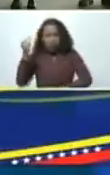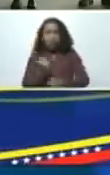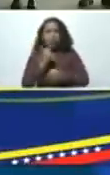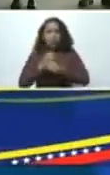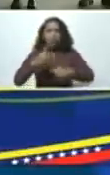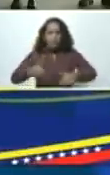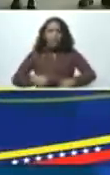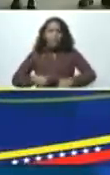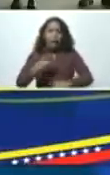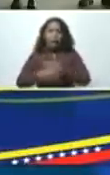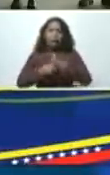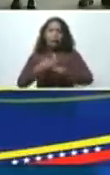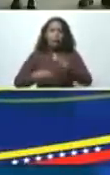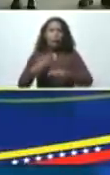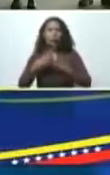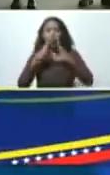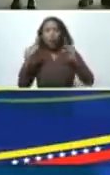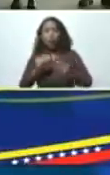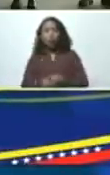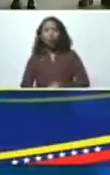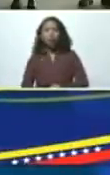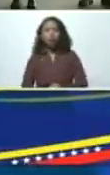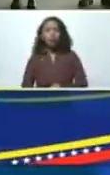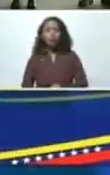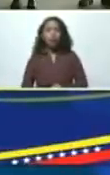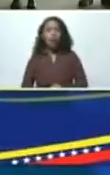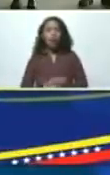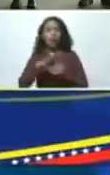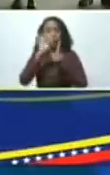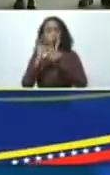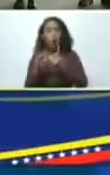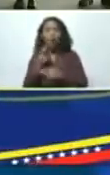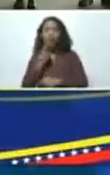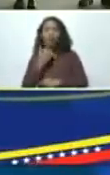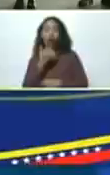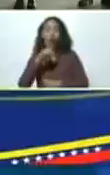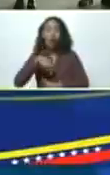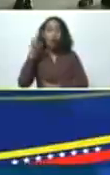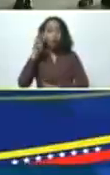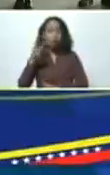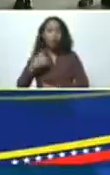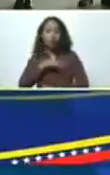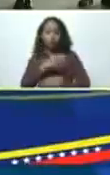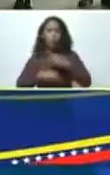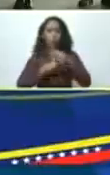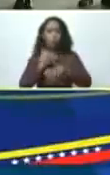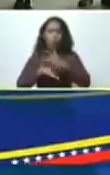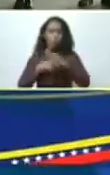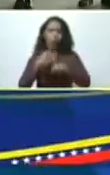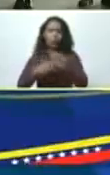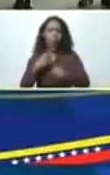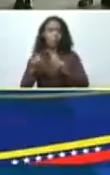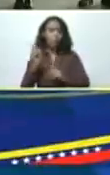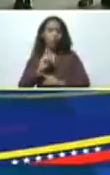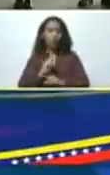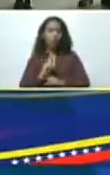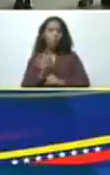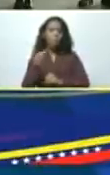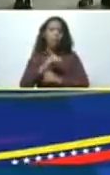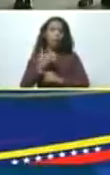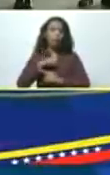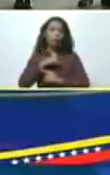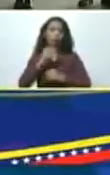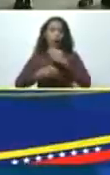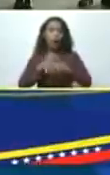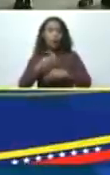a garantizar todo el trigo que le hace falta a Venezuela, lo vamos a garantizar, pero no está de más